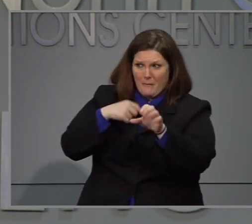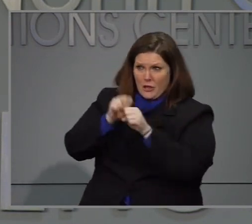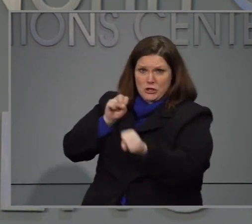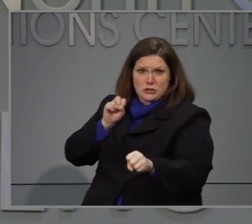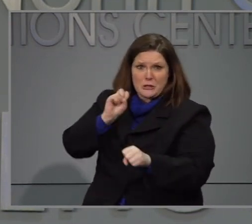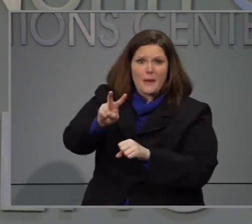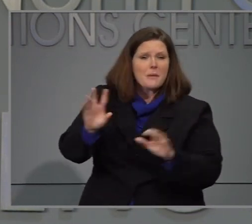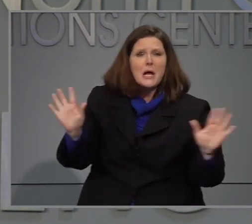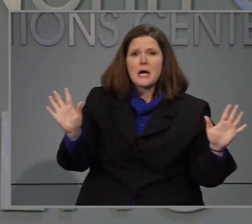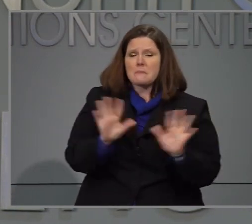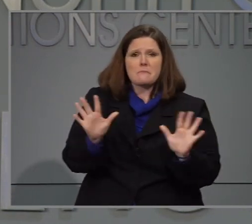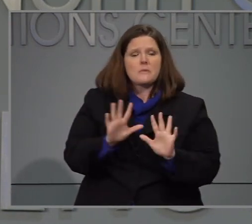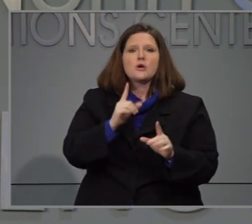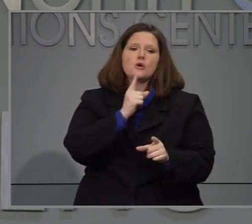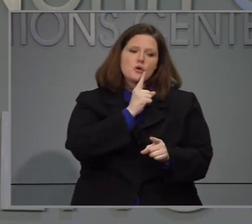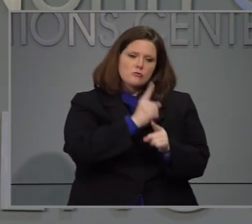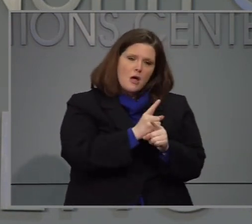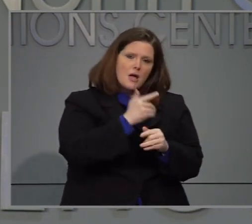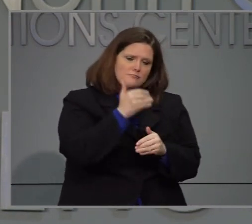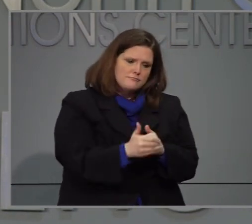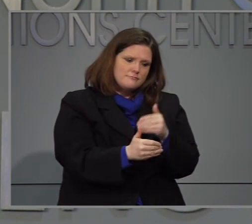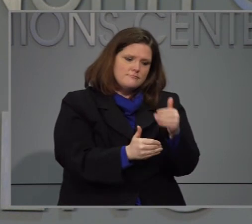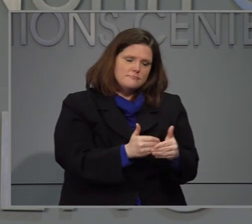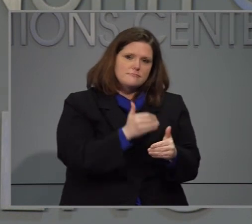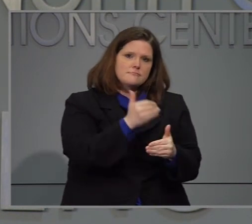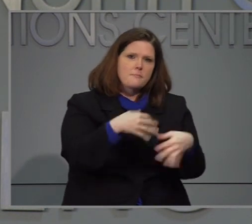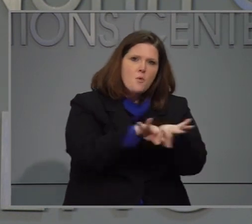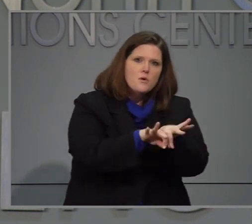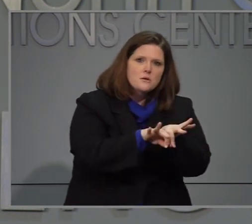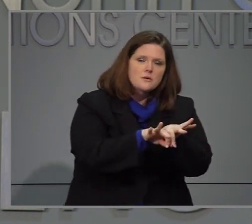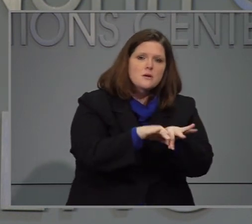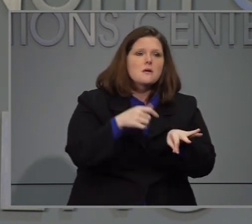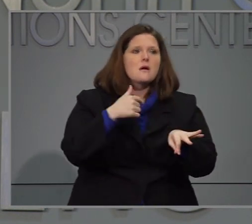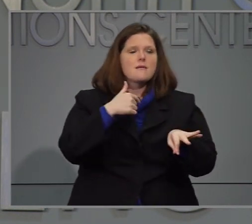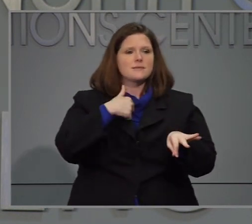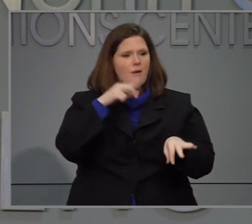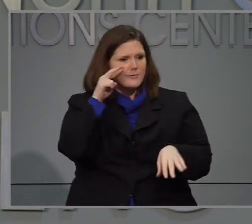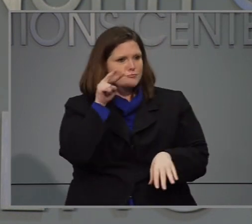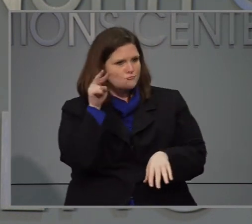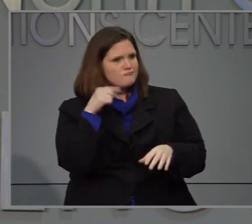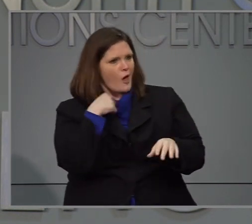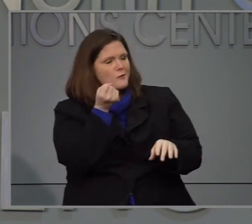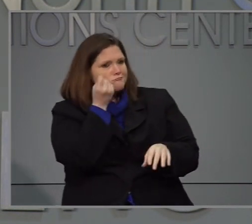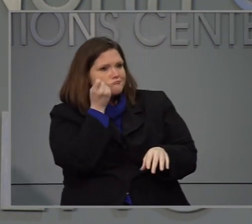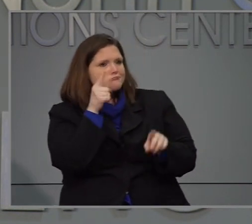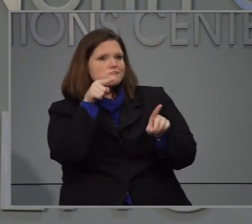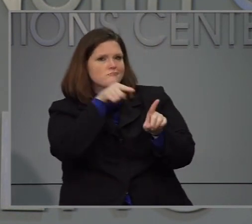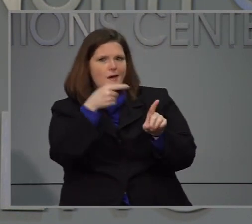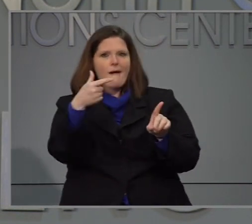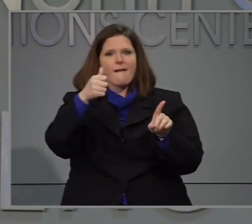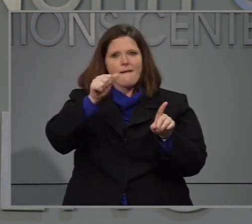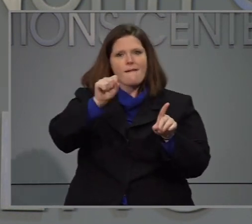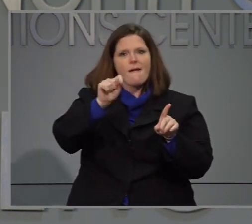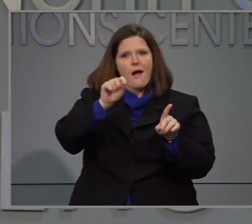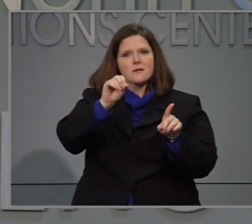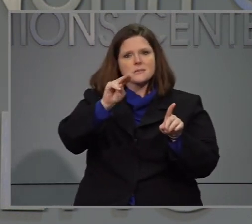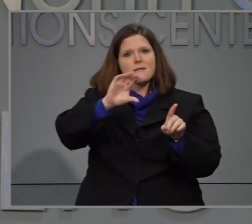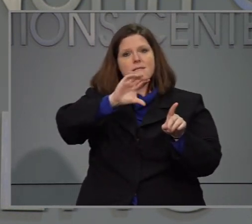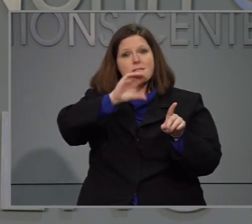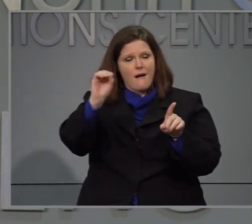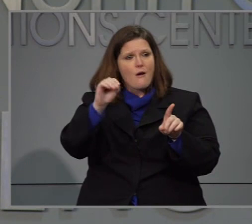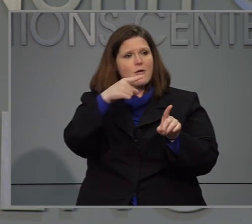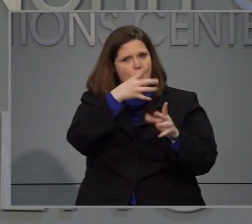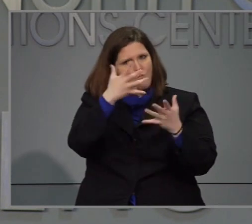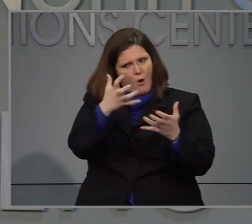Me dio gusto ver que todas las municipalidades en el condado de Gaston hayan dicho: nosotros queremos seguir